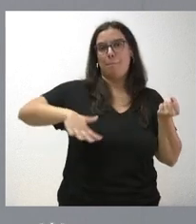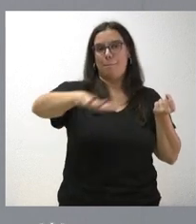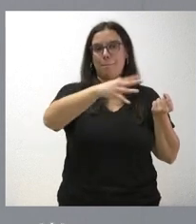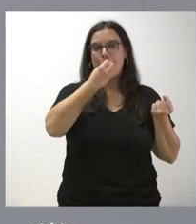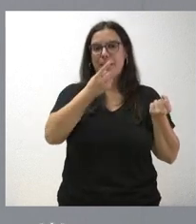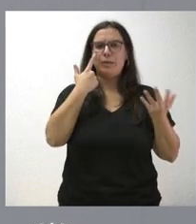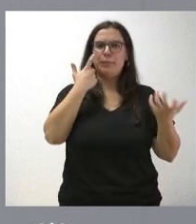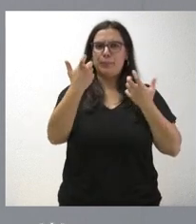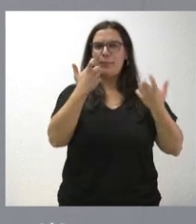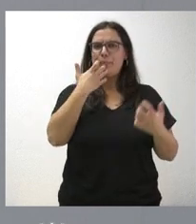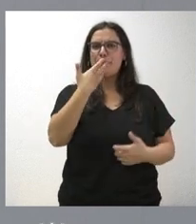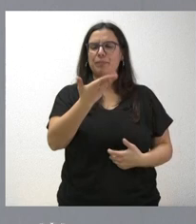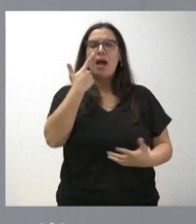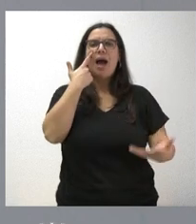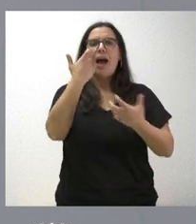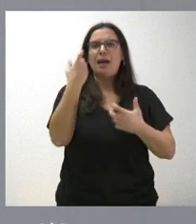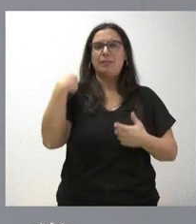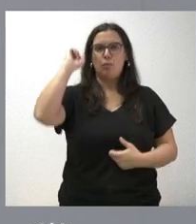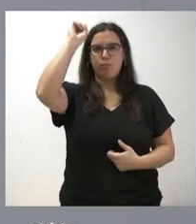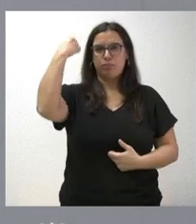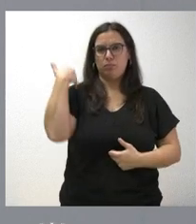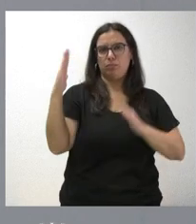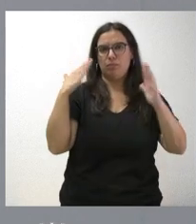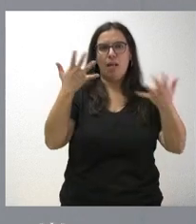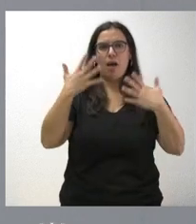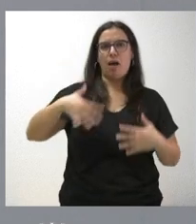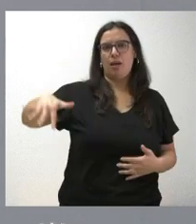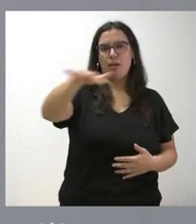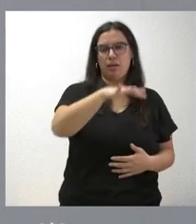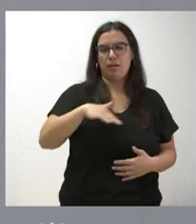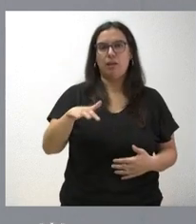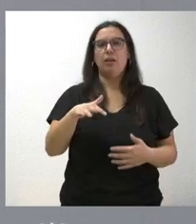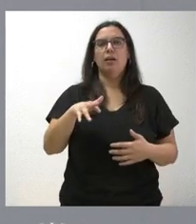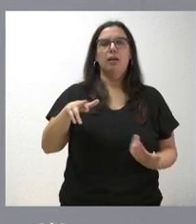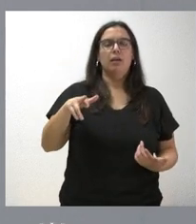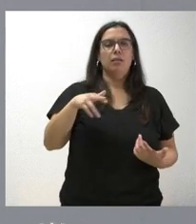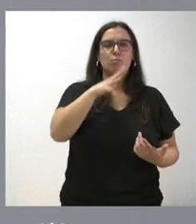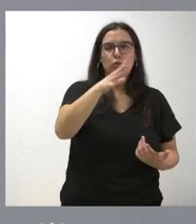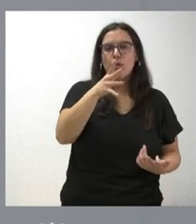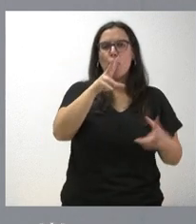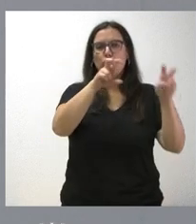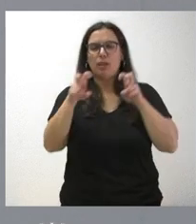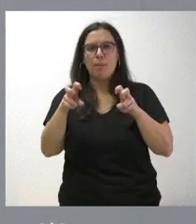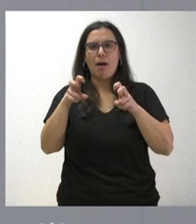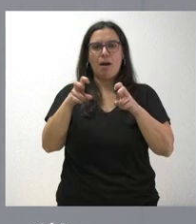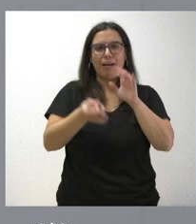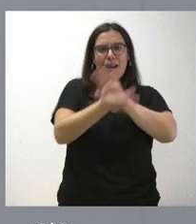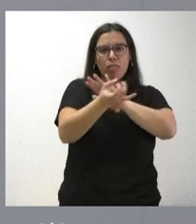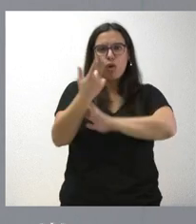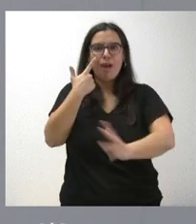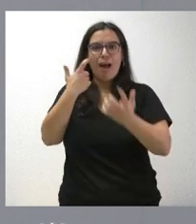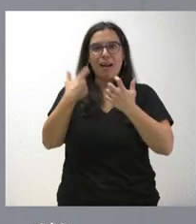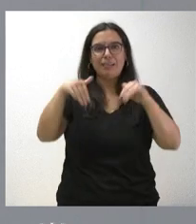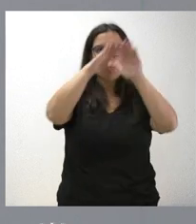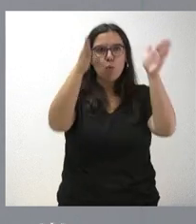destacado ejemplo de arte Paleolítico al aire libre que repite motivos temática y composiciones de arte paralítico de las cuevas con